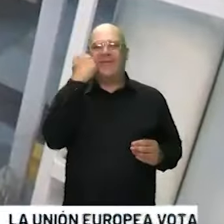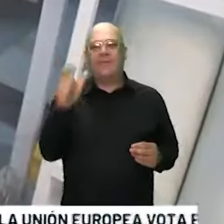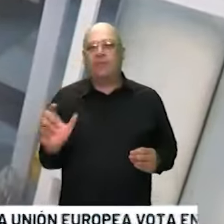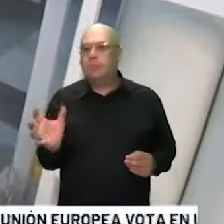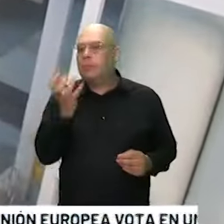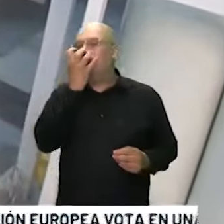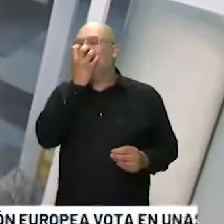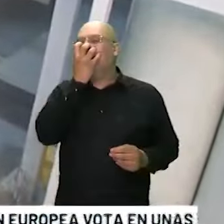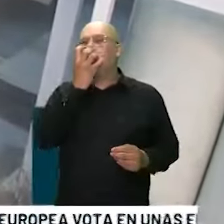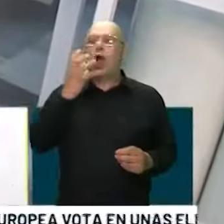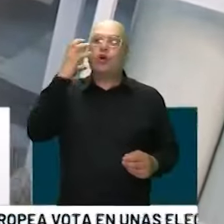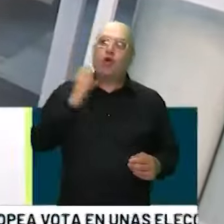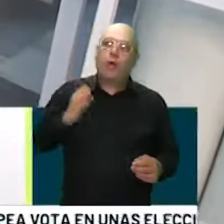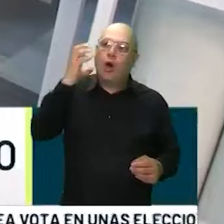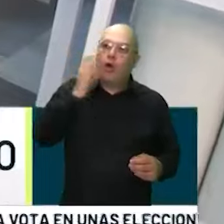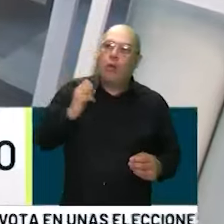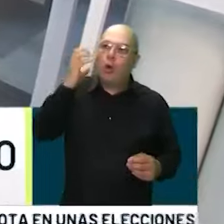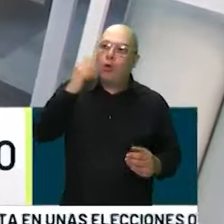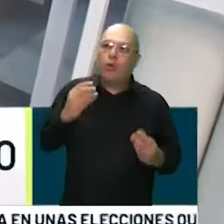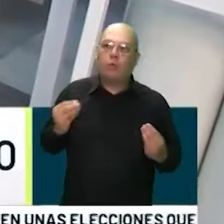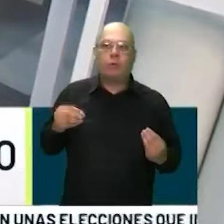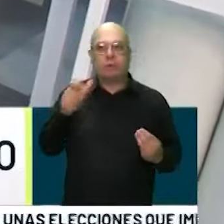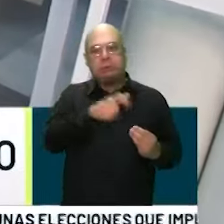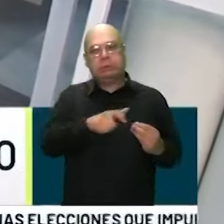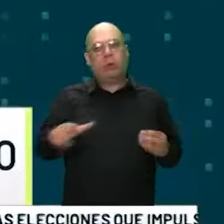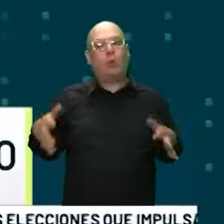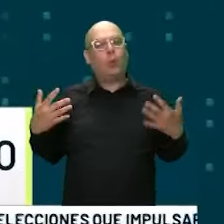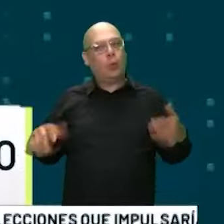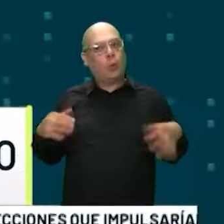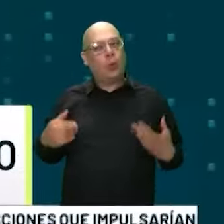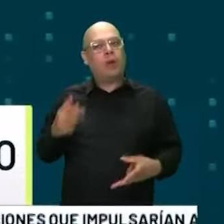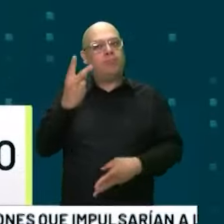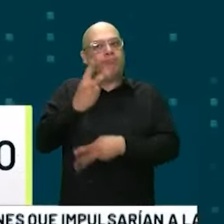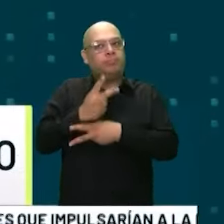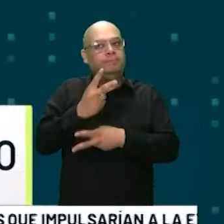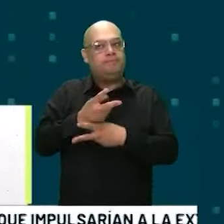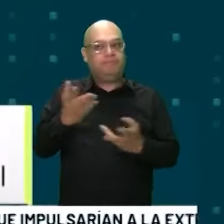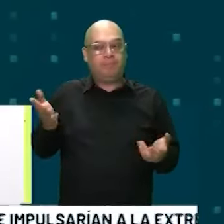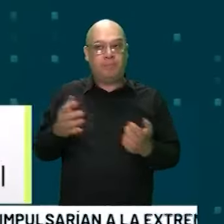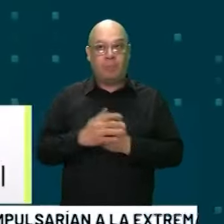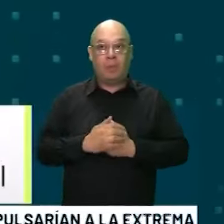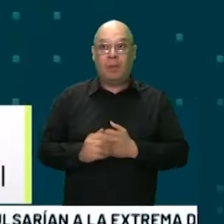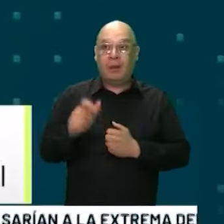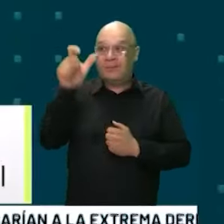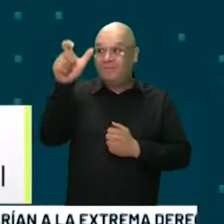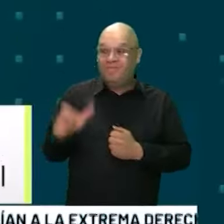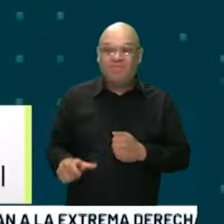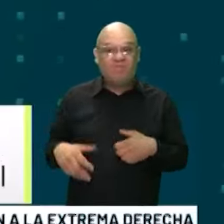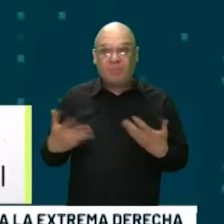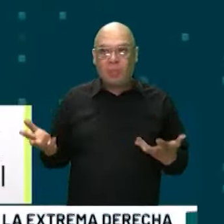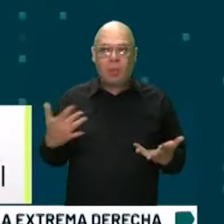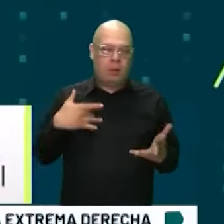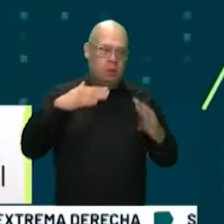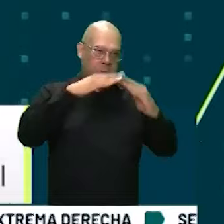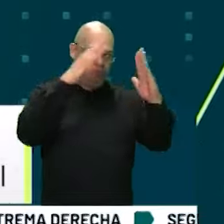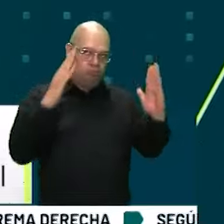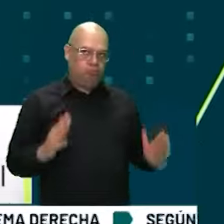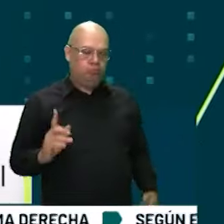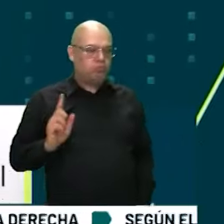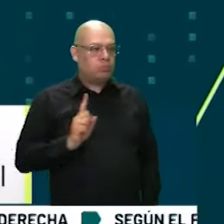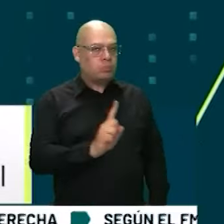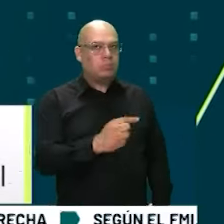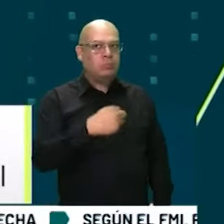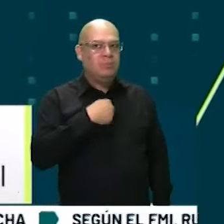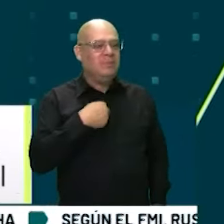vida de muchas personas que reciben el tratamiento respiratorio en la casa. Personas inescrupulosas llegan a las viviendas haciéndose pasar por